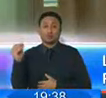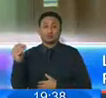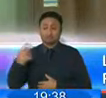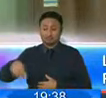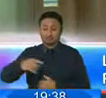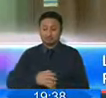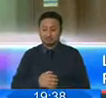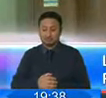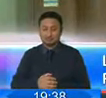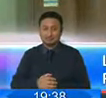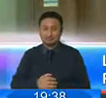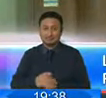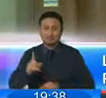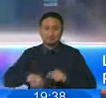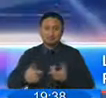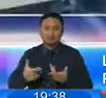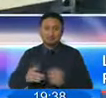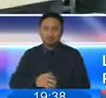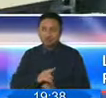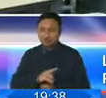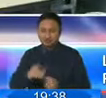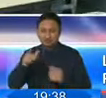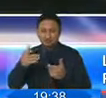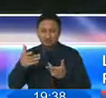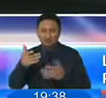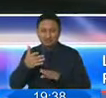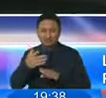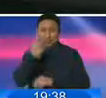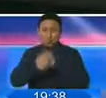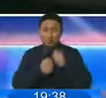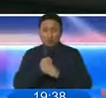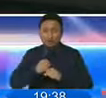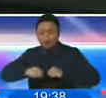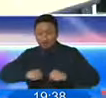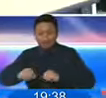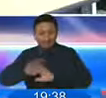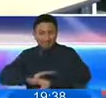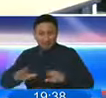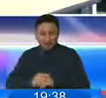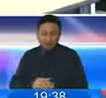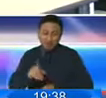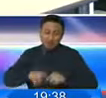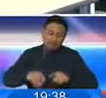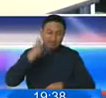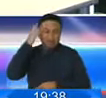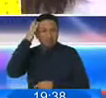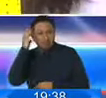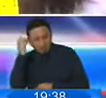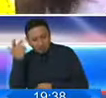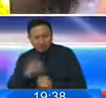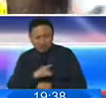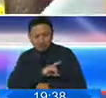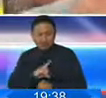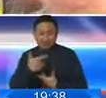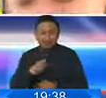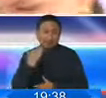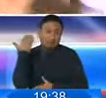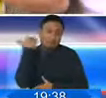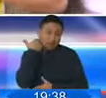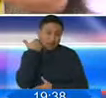que no se dedicaron por completo a sus estudios y se quedaron en el examen